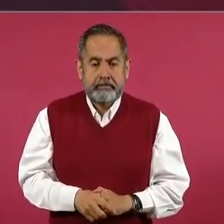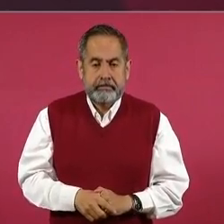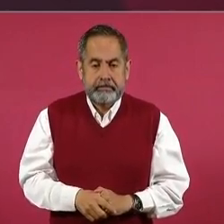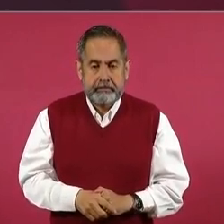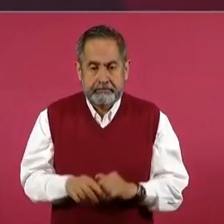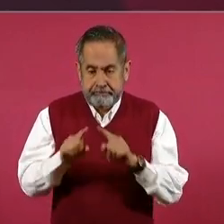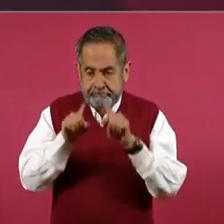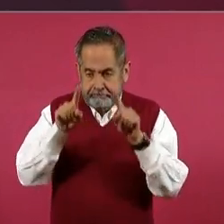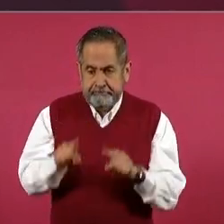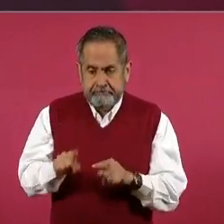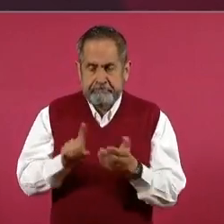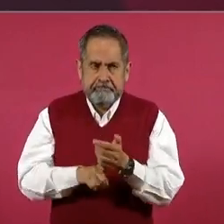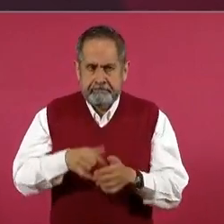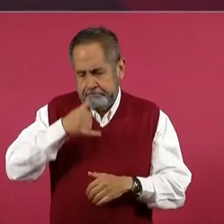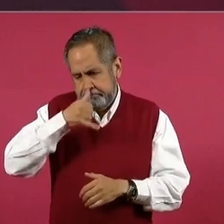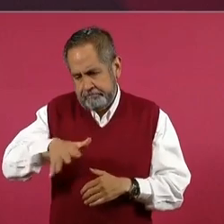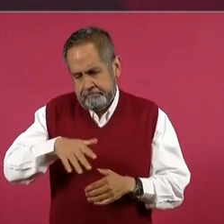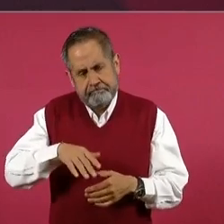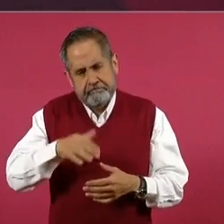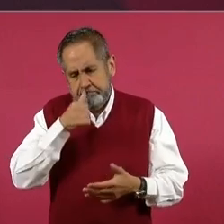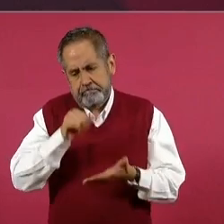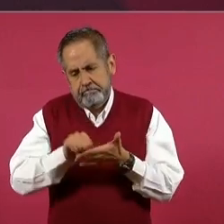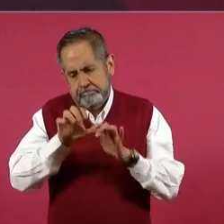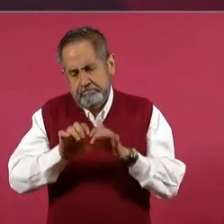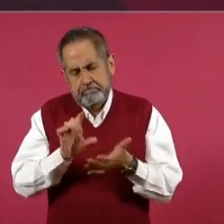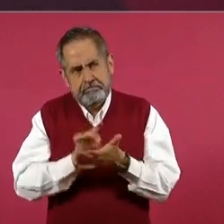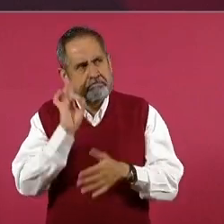una nota de protesta,